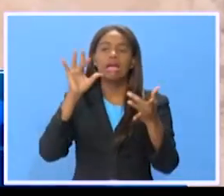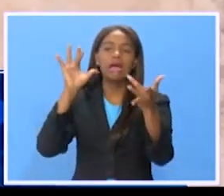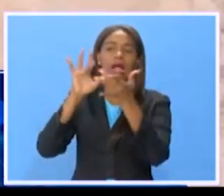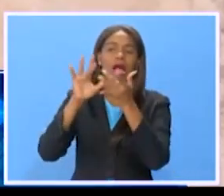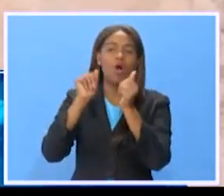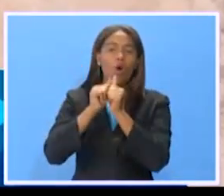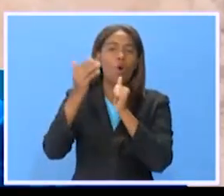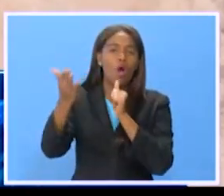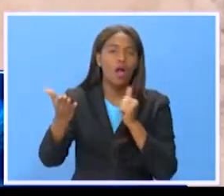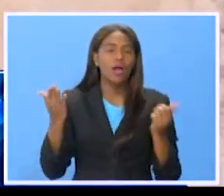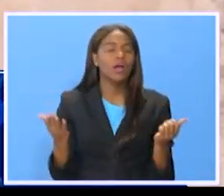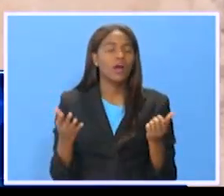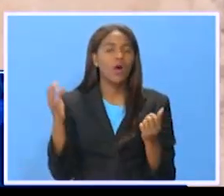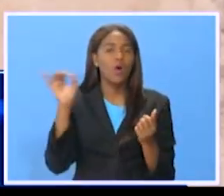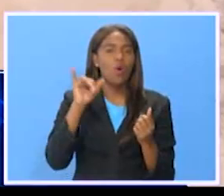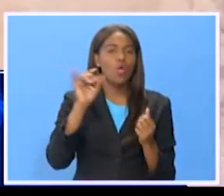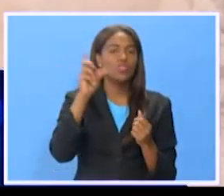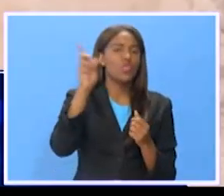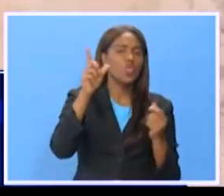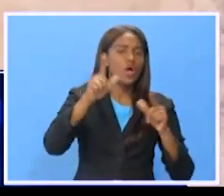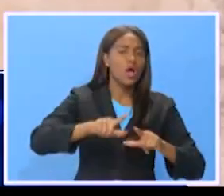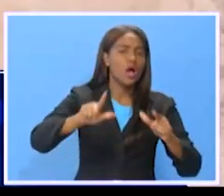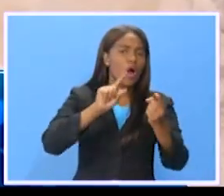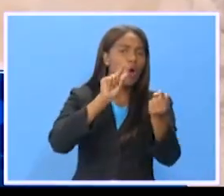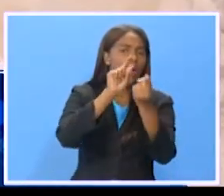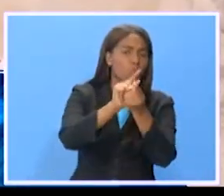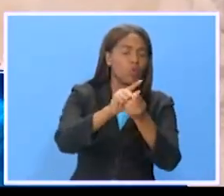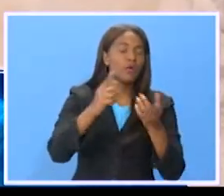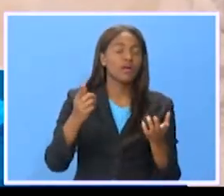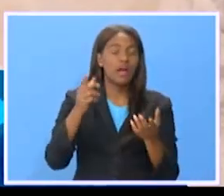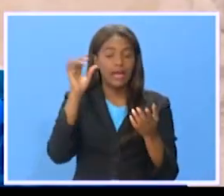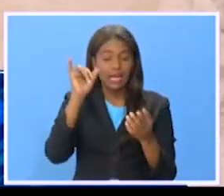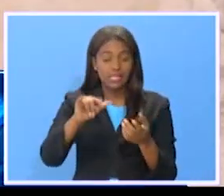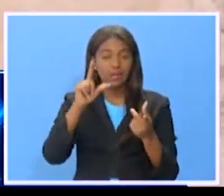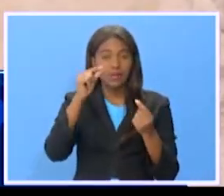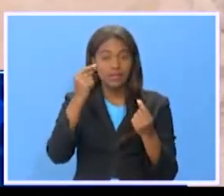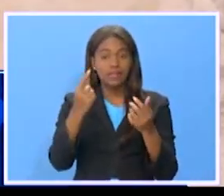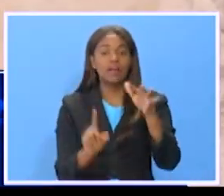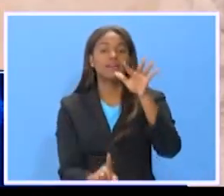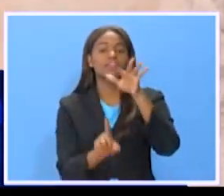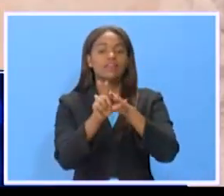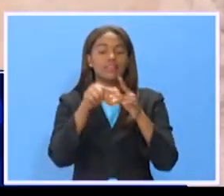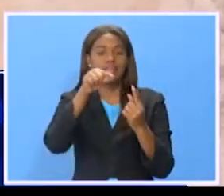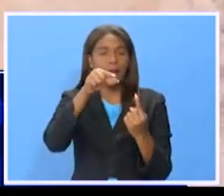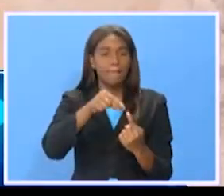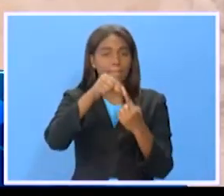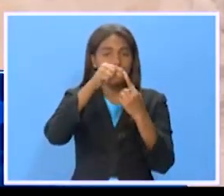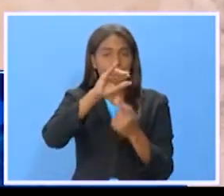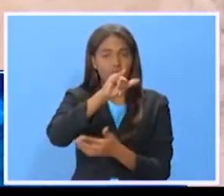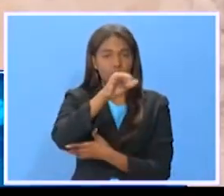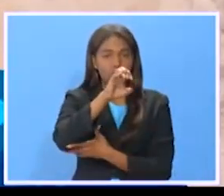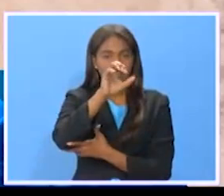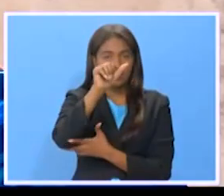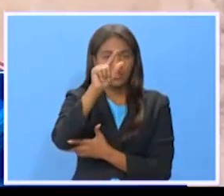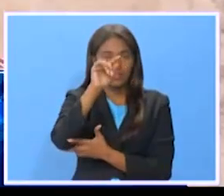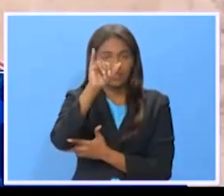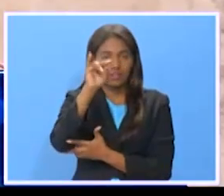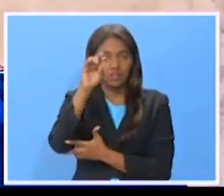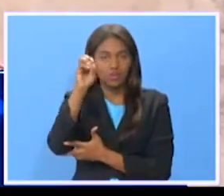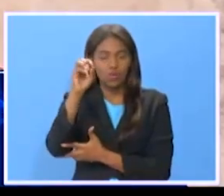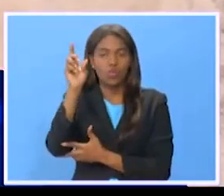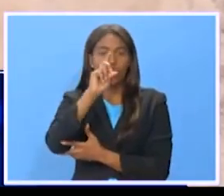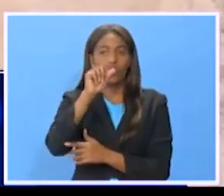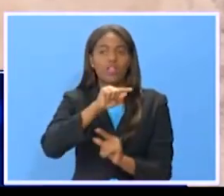donde obviamente va a salir a relucir que en el caso de El Grande, José Antonio Mercado Blanco, estuvo en la